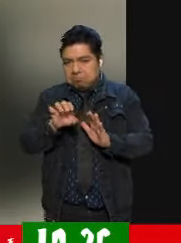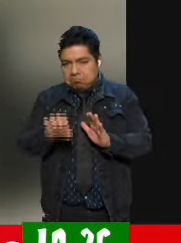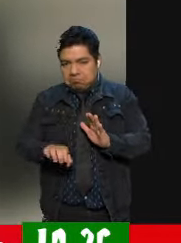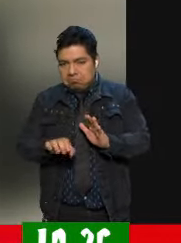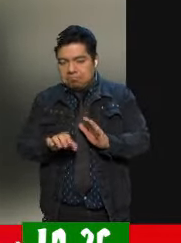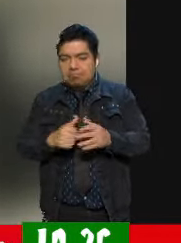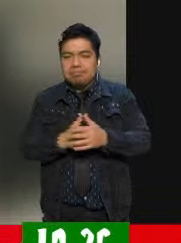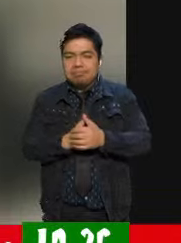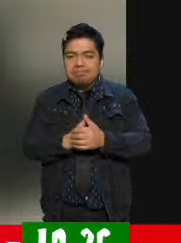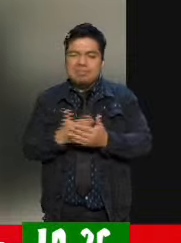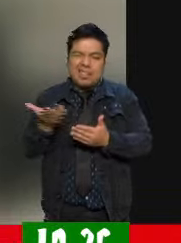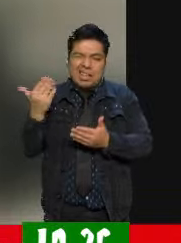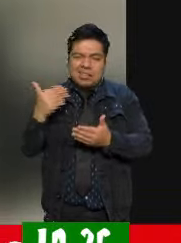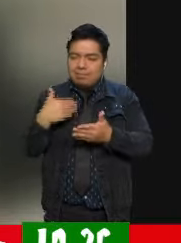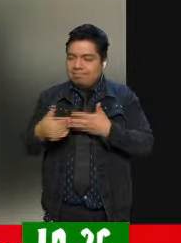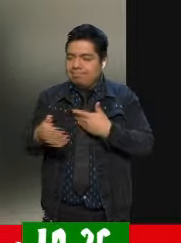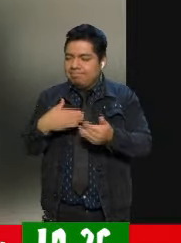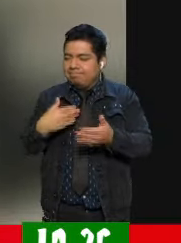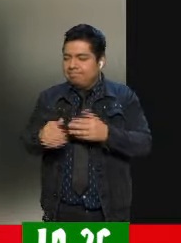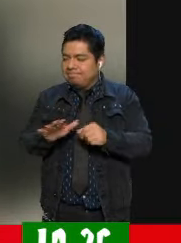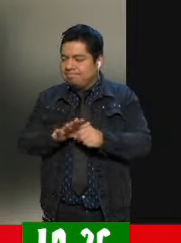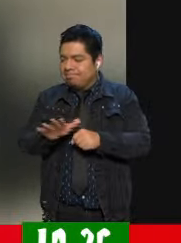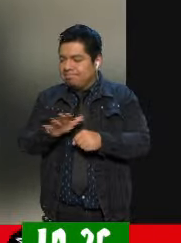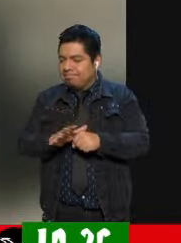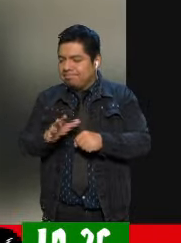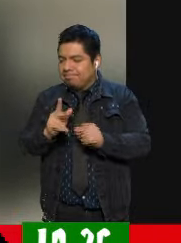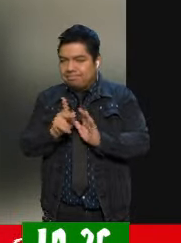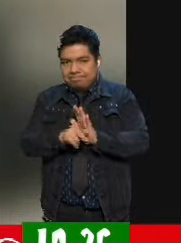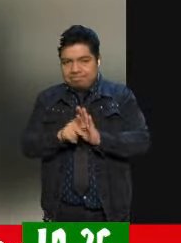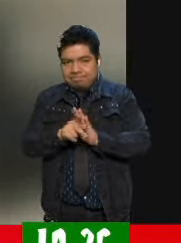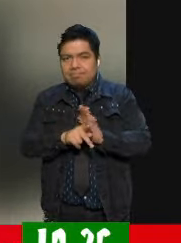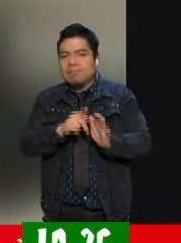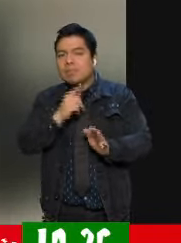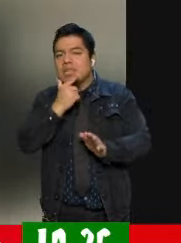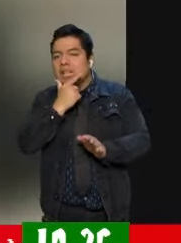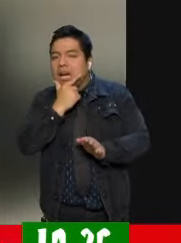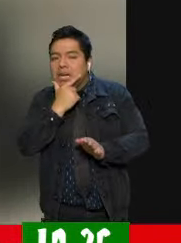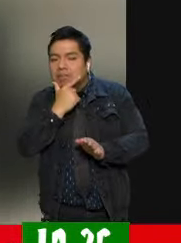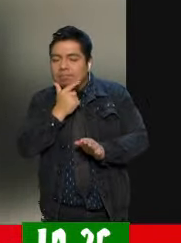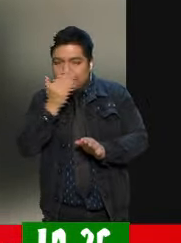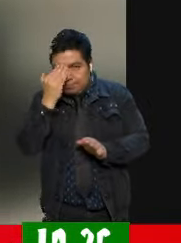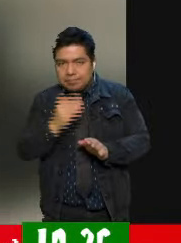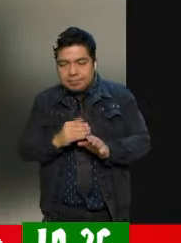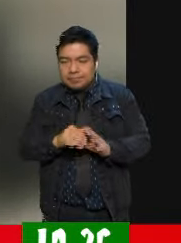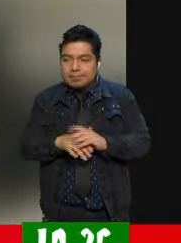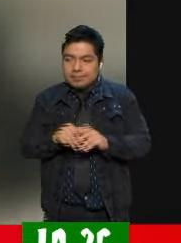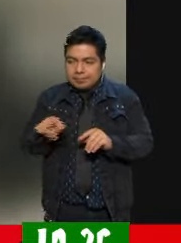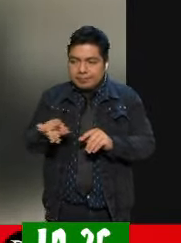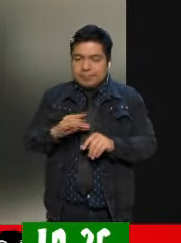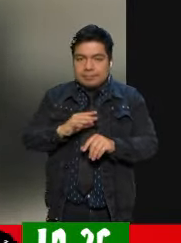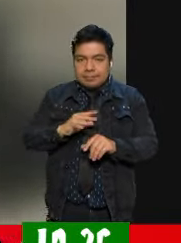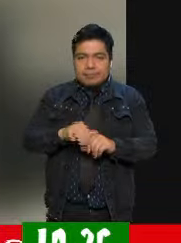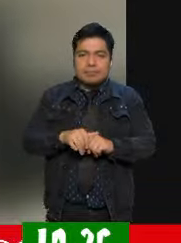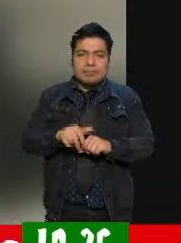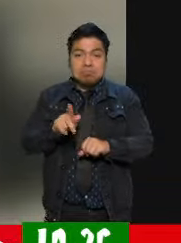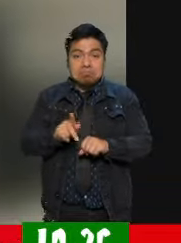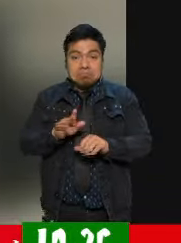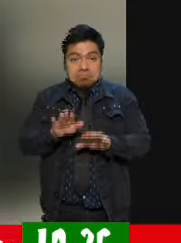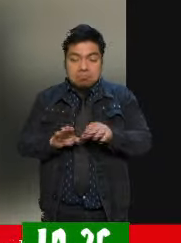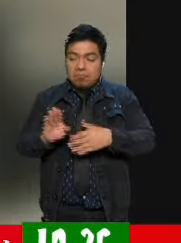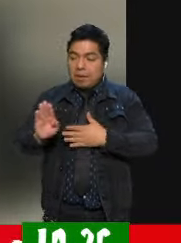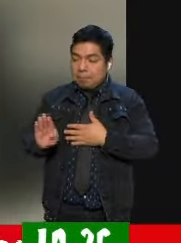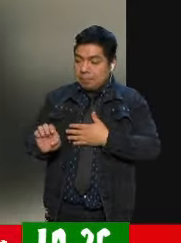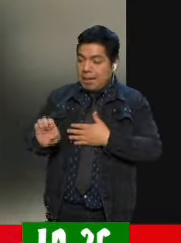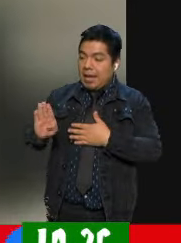moda, pues, como estas películas en inglés que lo utilizaban más también. Pero bueno, al parecer bebé sigue